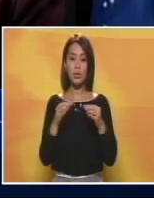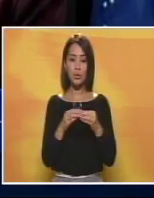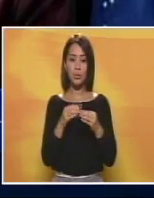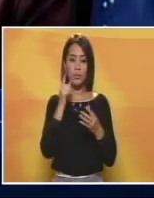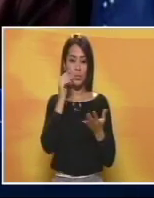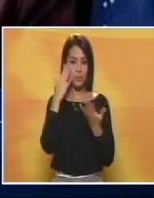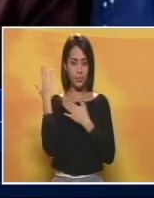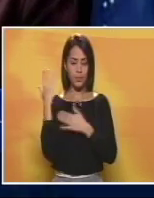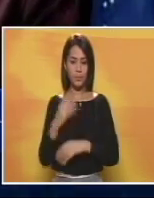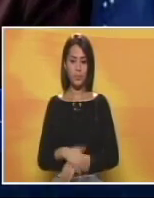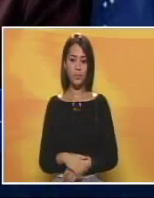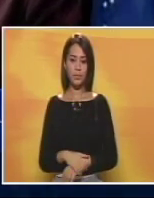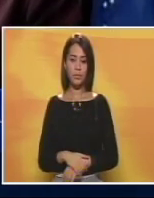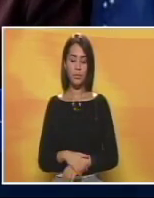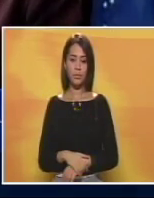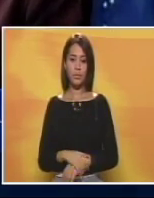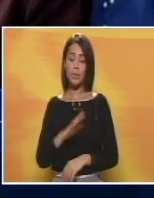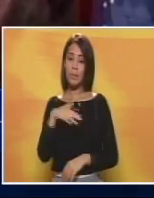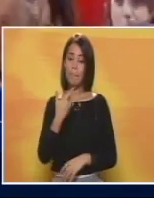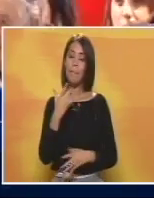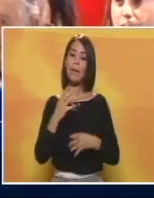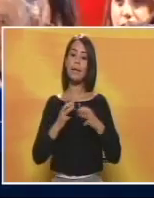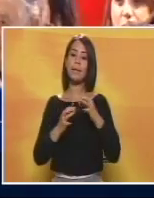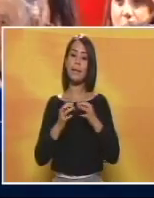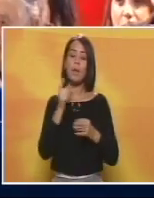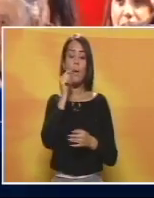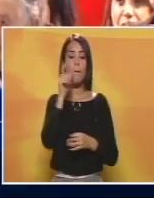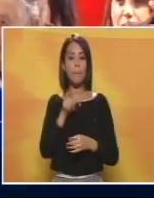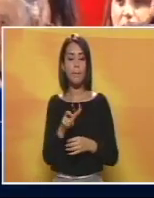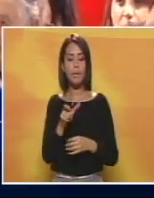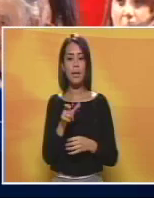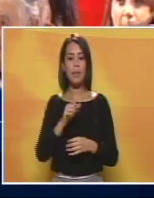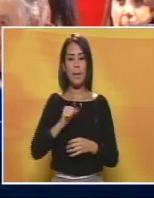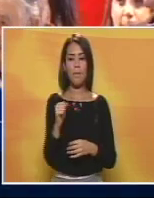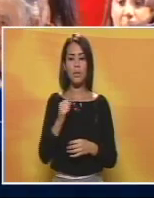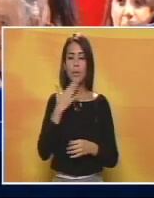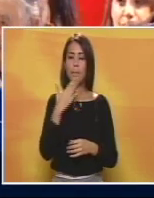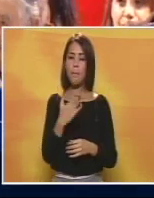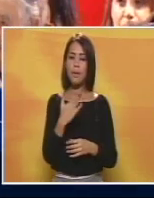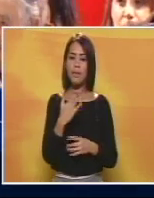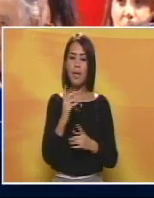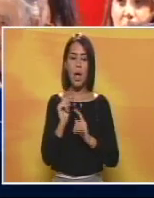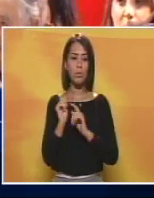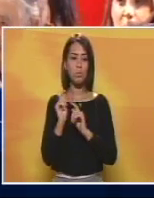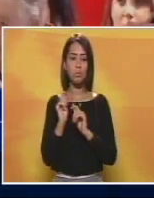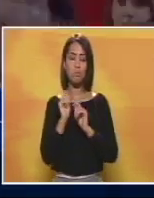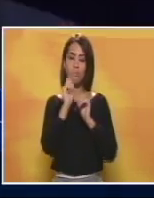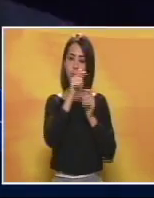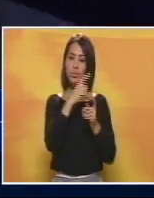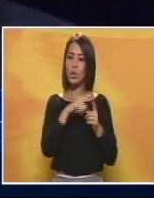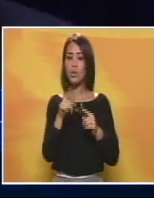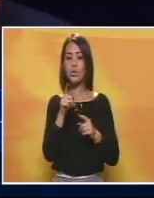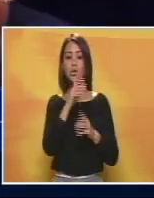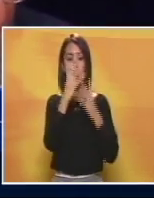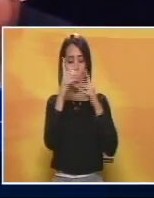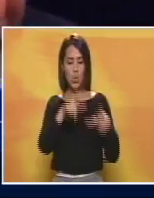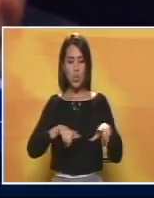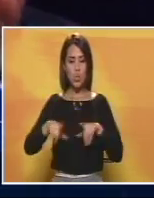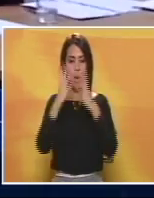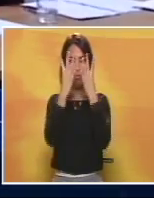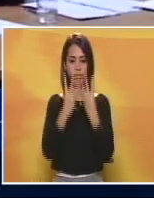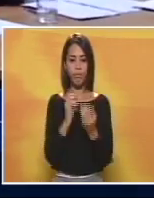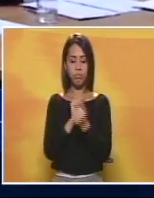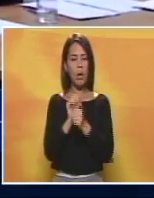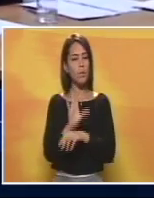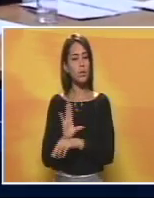Gleisi Hoffmann, luego de que la comisaria de la policía de Curitiba pidiera la transferencia inmediata del exmandatario a otra instalación por razones de